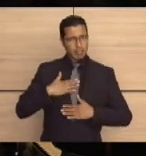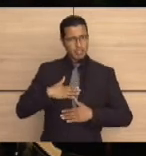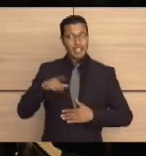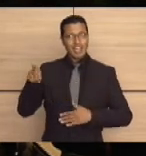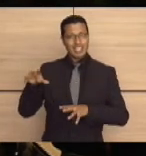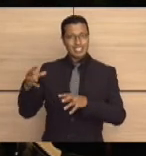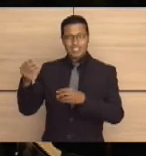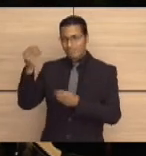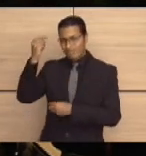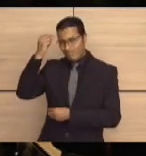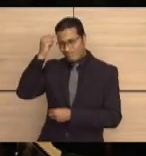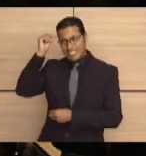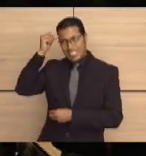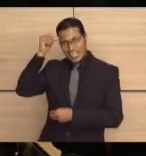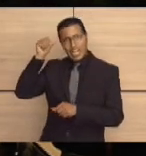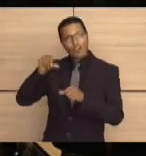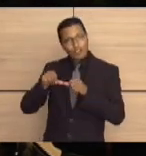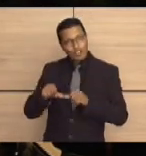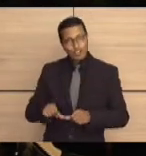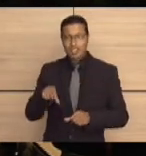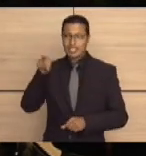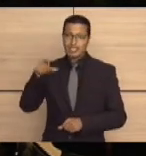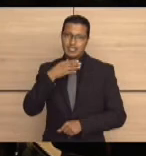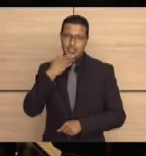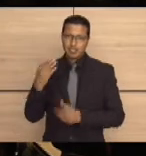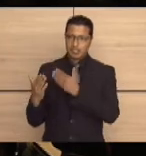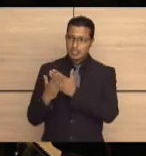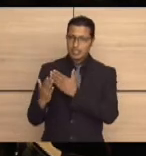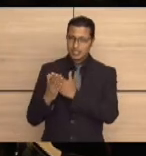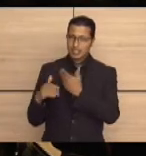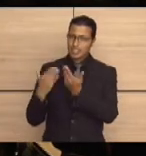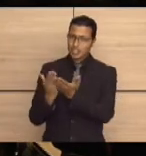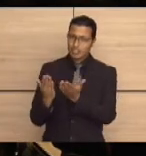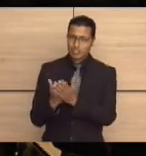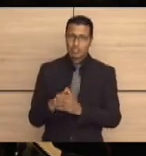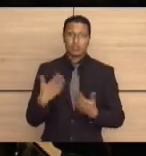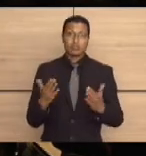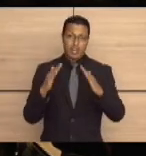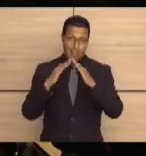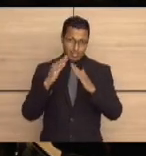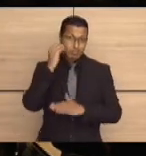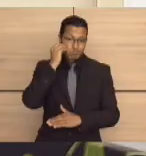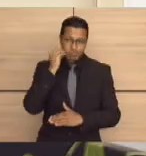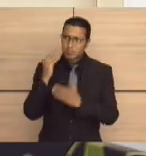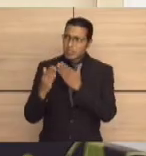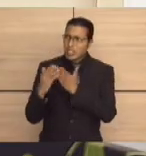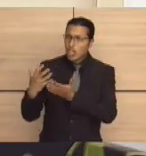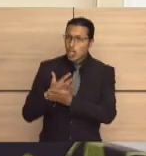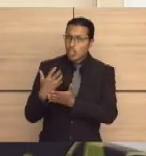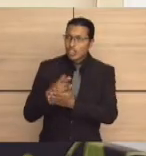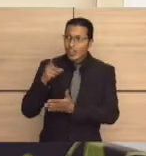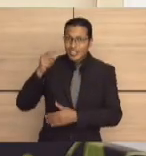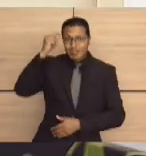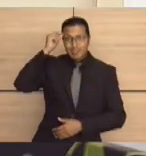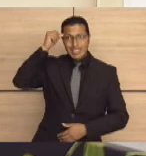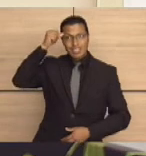no olvidemos eso, donde no olvidemos lo que a muchas personas nos enseñan en casa, yo creo que el país de